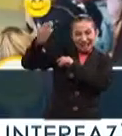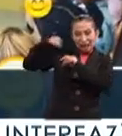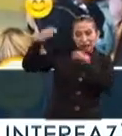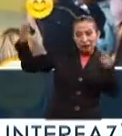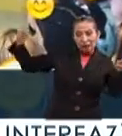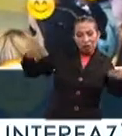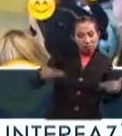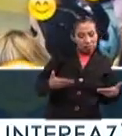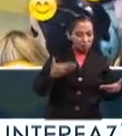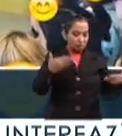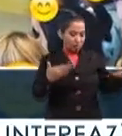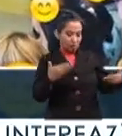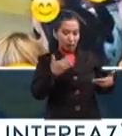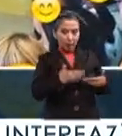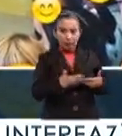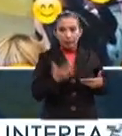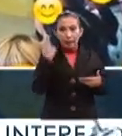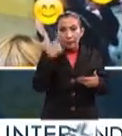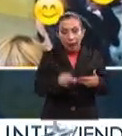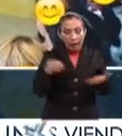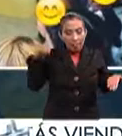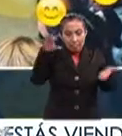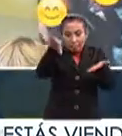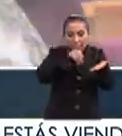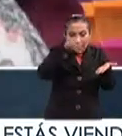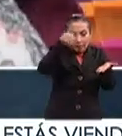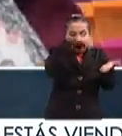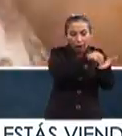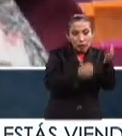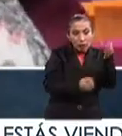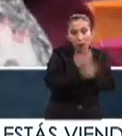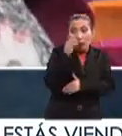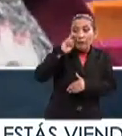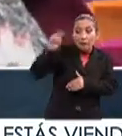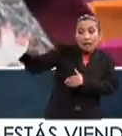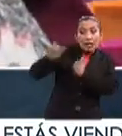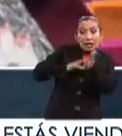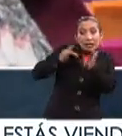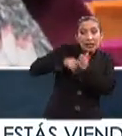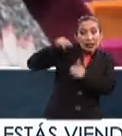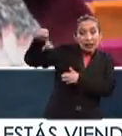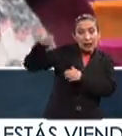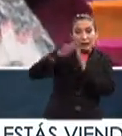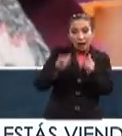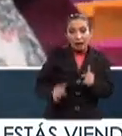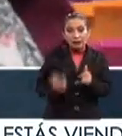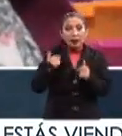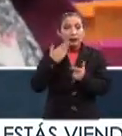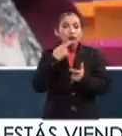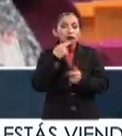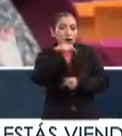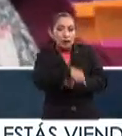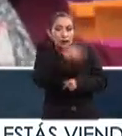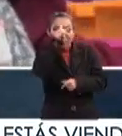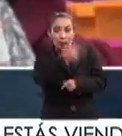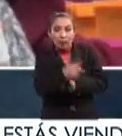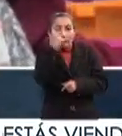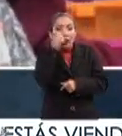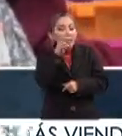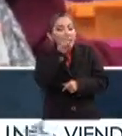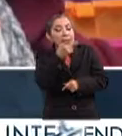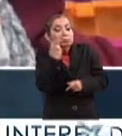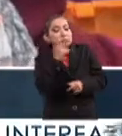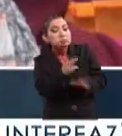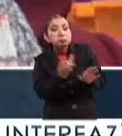allá, para implementar lo nuevo que observé allá en Francia y aplicarlo aquí en México para ver